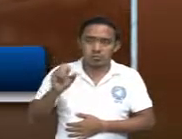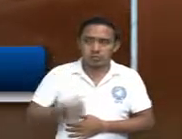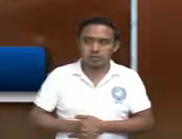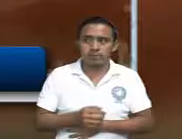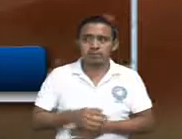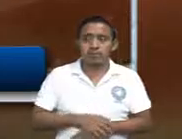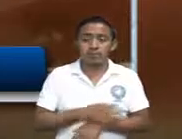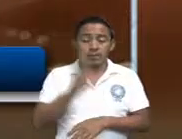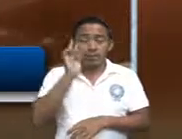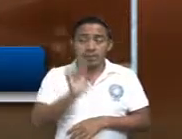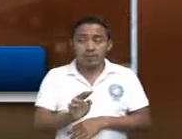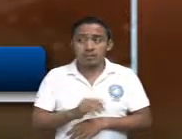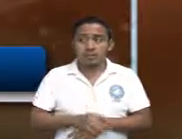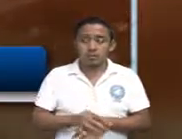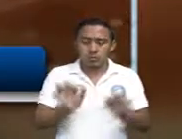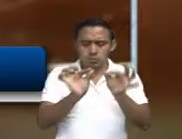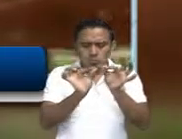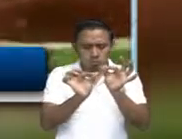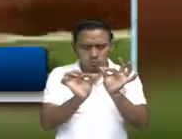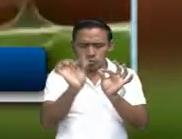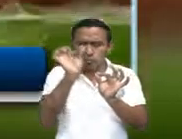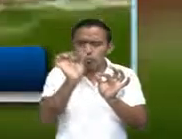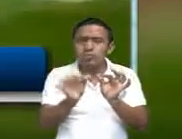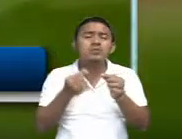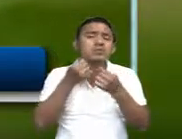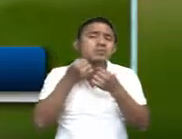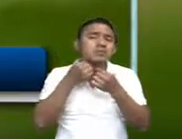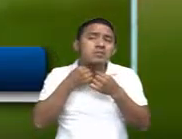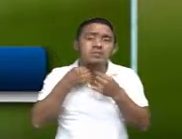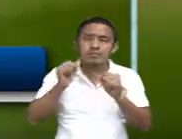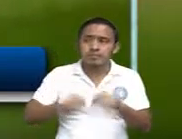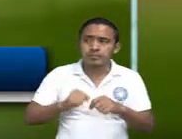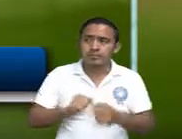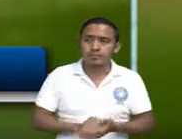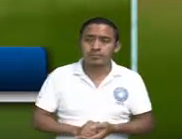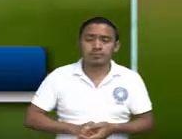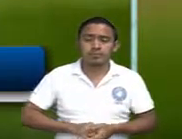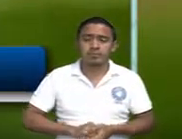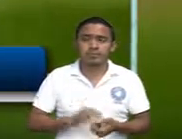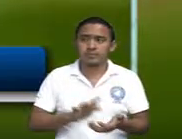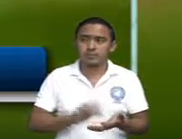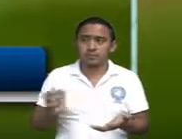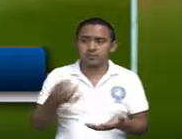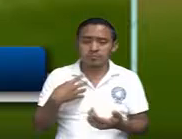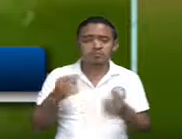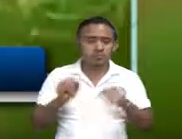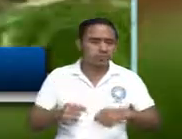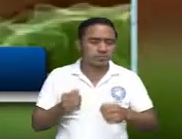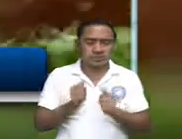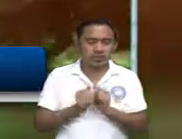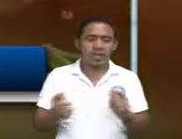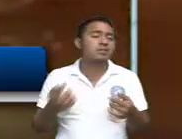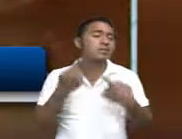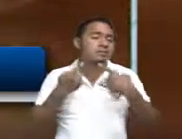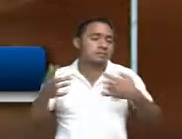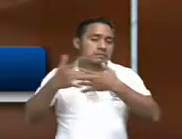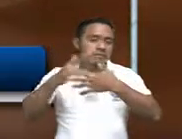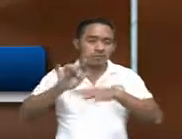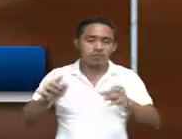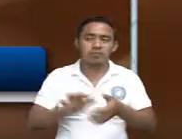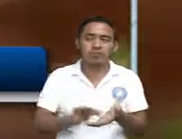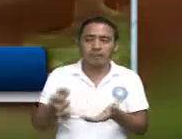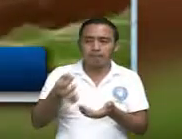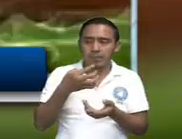le diagnostican varices pequeñas, puede dársele tratamiento médico sin necesidad de ninguna intervención. Uh-huh. Entonces se le